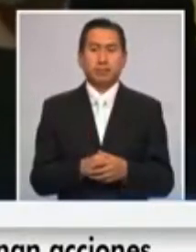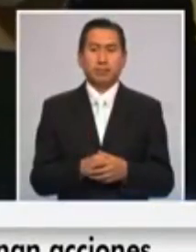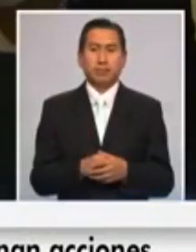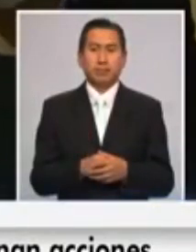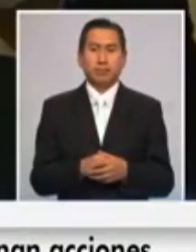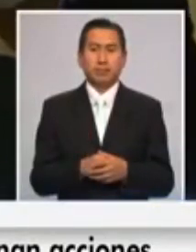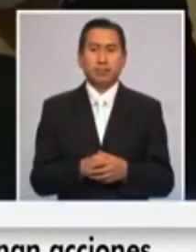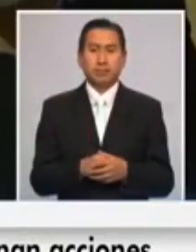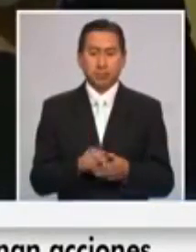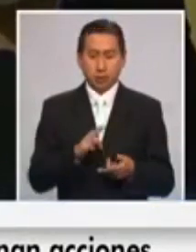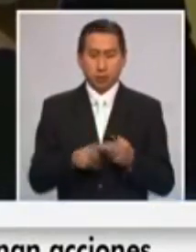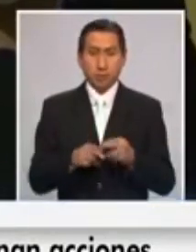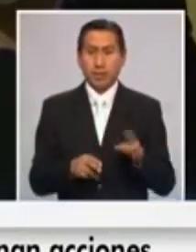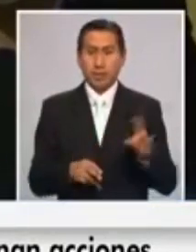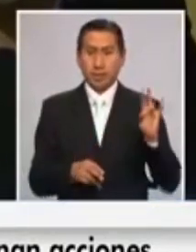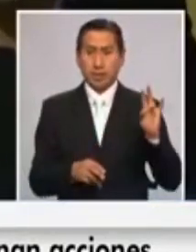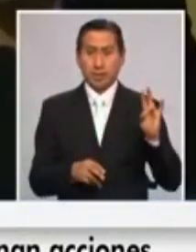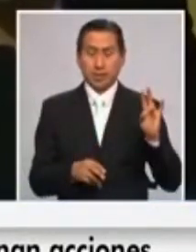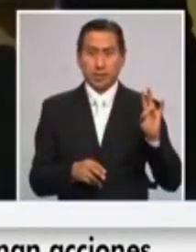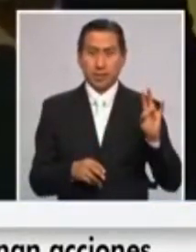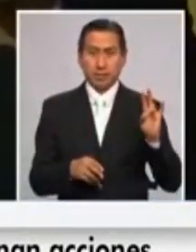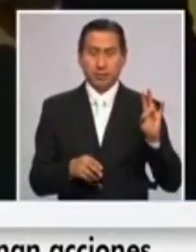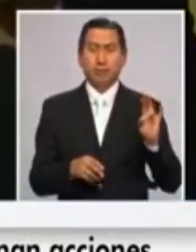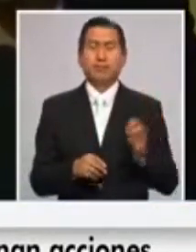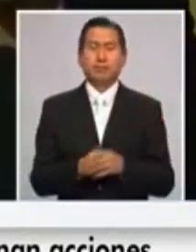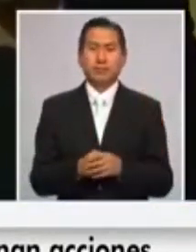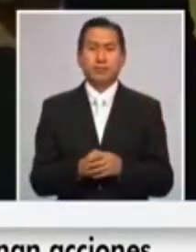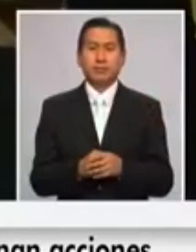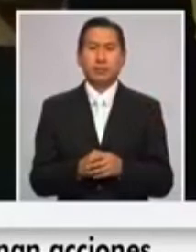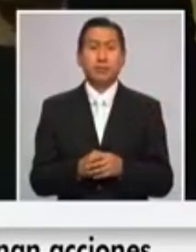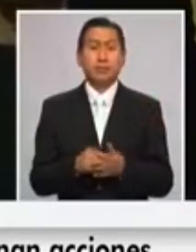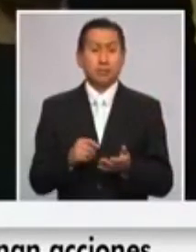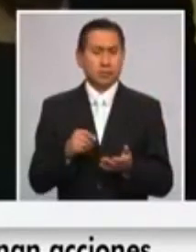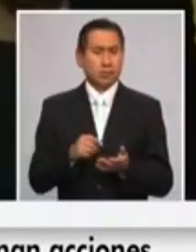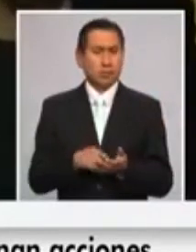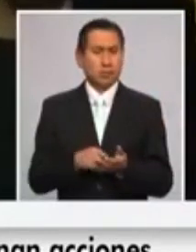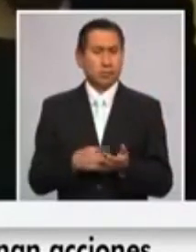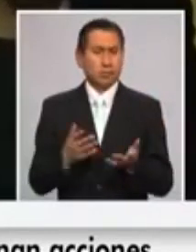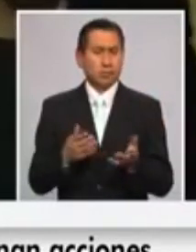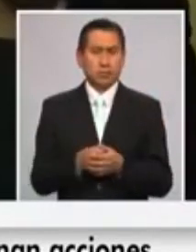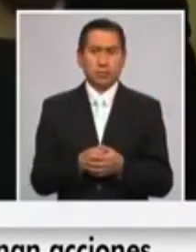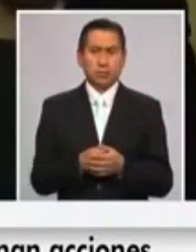Como séptimo punto, solo se realizarán el